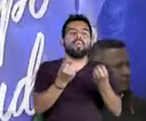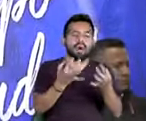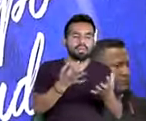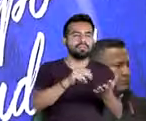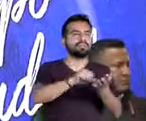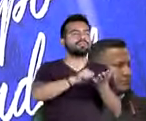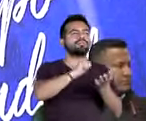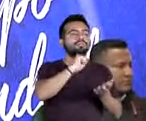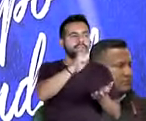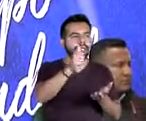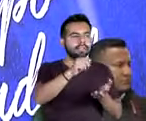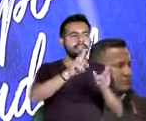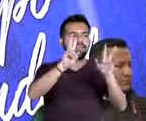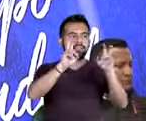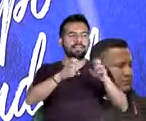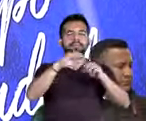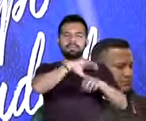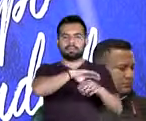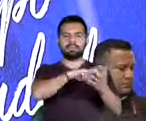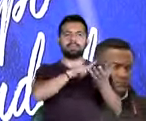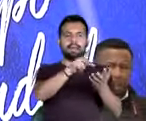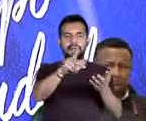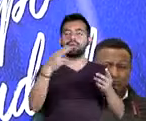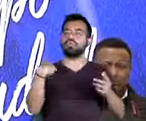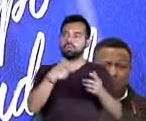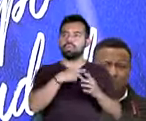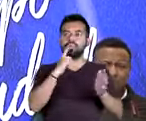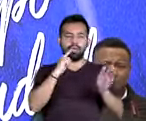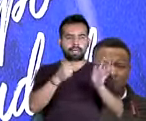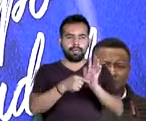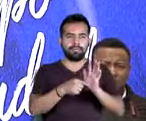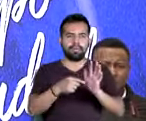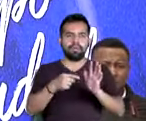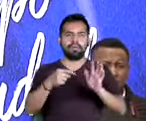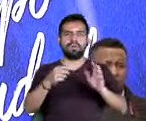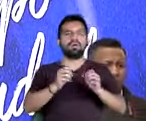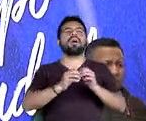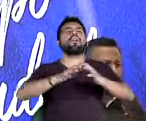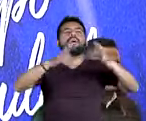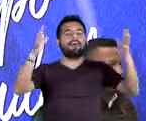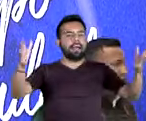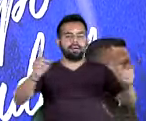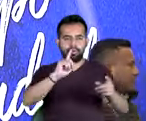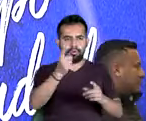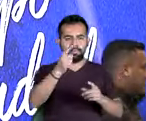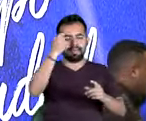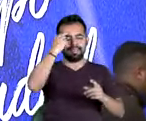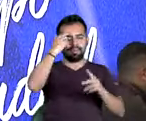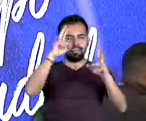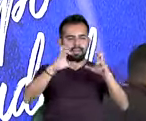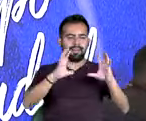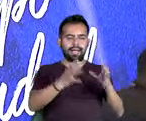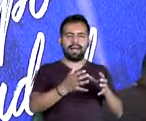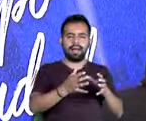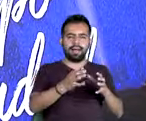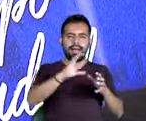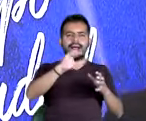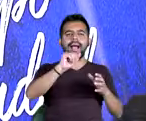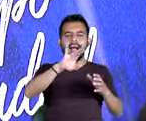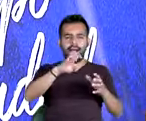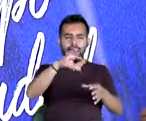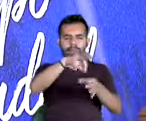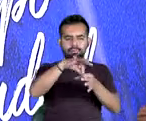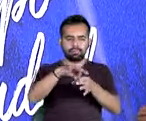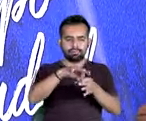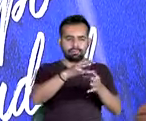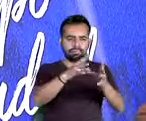Pero como nosotros sí sabemos de finanzas públicas, no hacemos la pregunta global. El saldo en cajas tiene que ser contrastado, ¿no es cierto?,